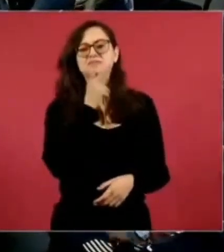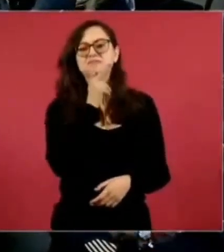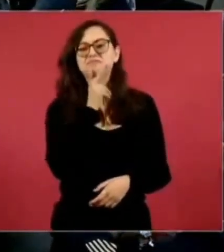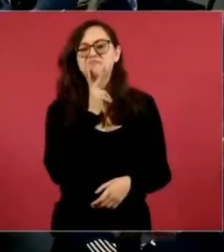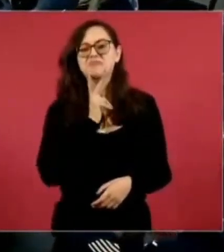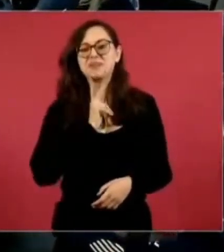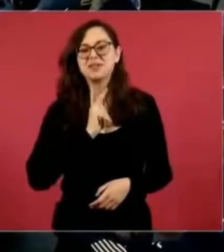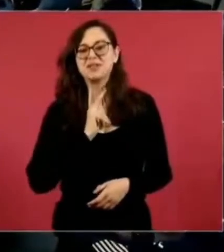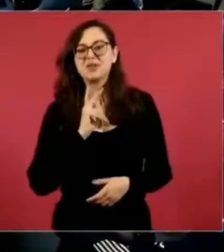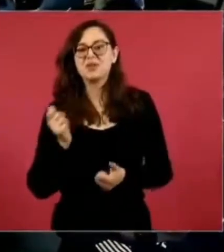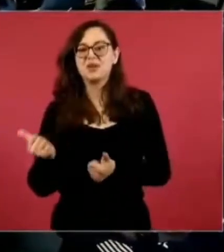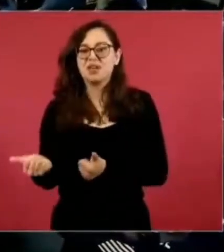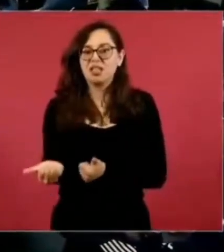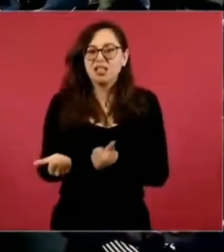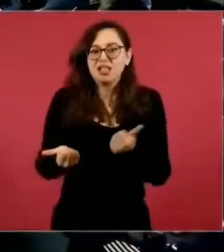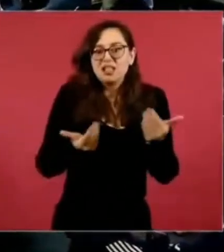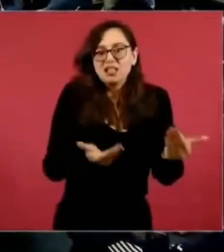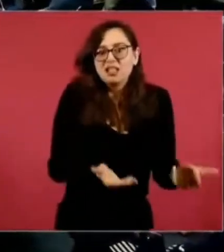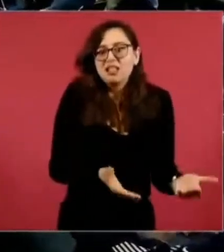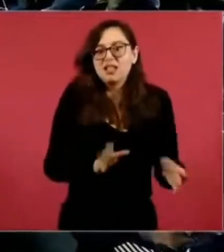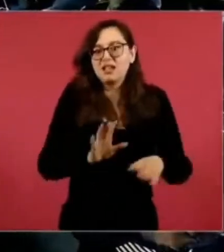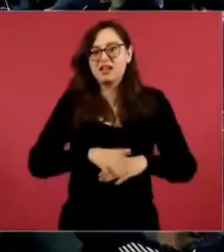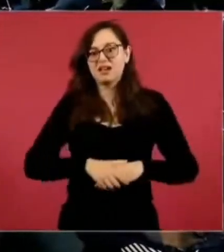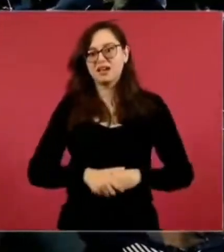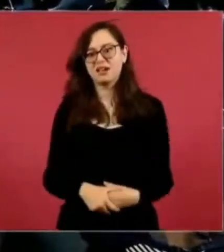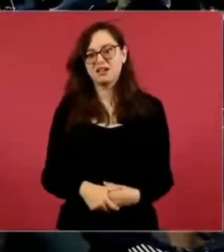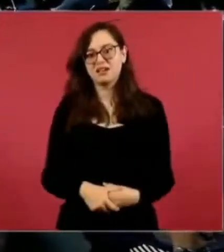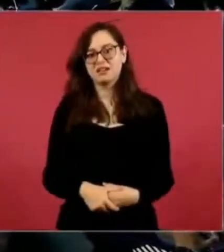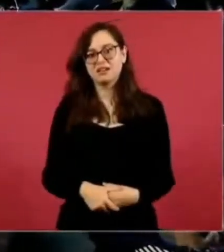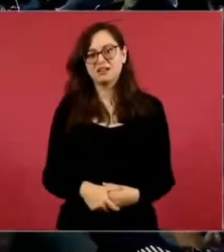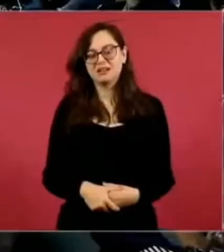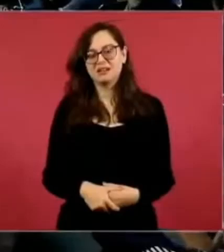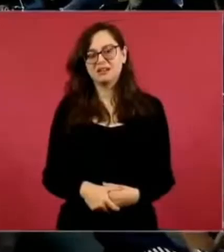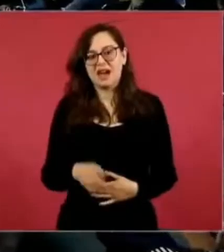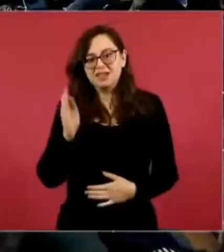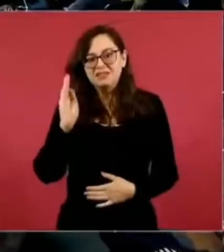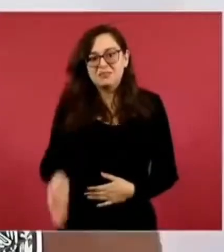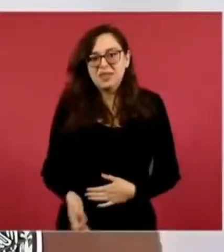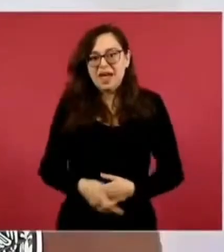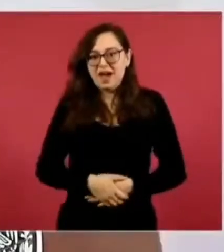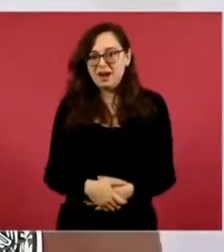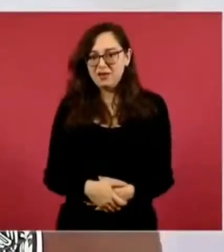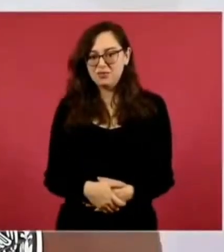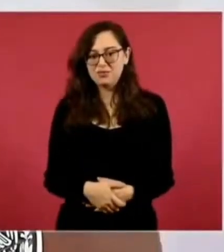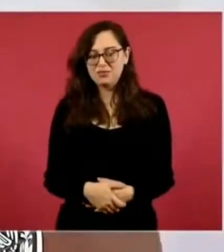aceptado una cláusula para entregar nuestro petróleo.